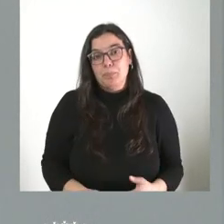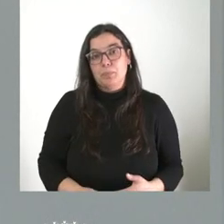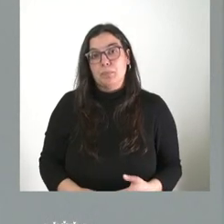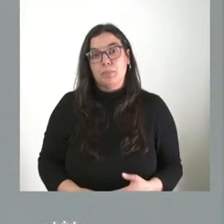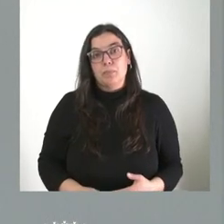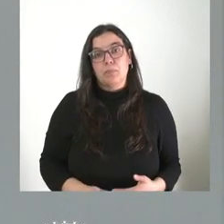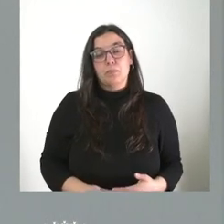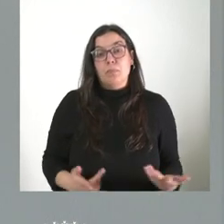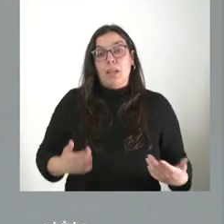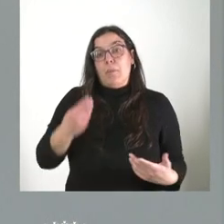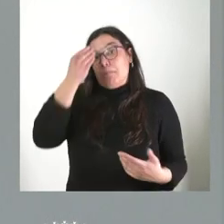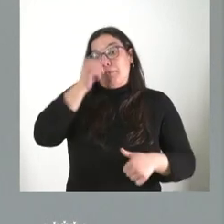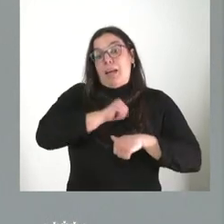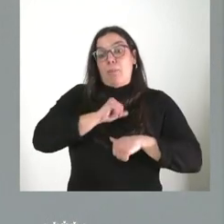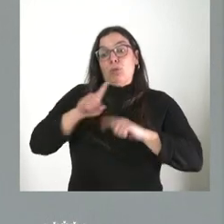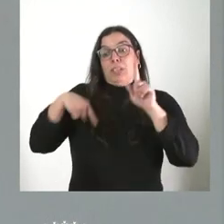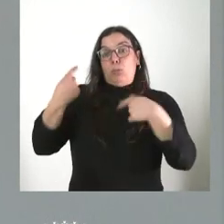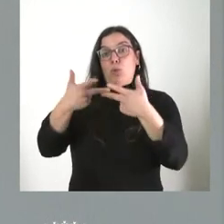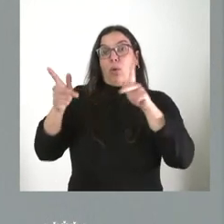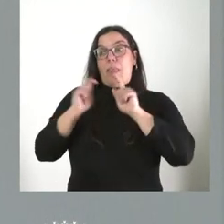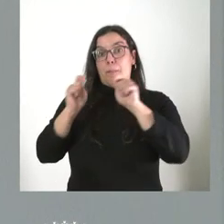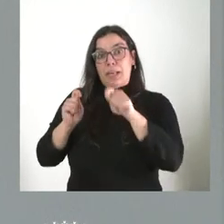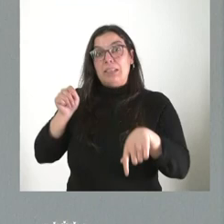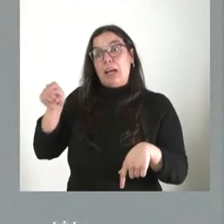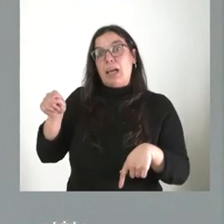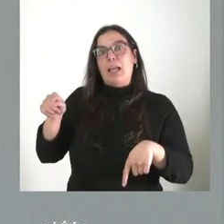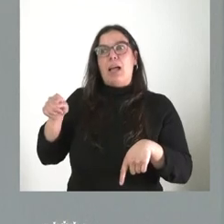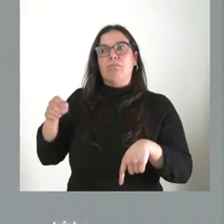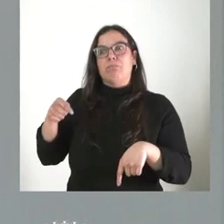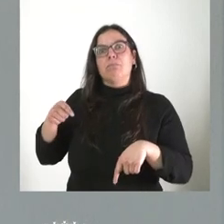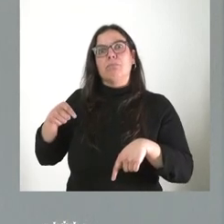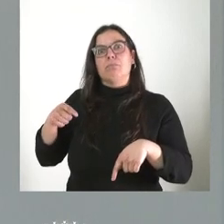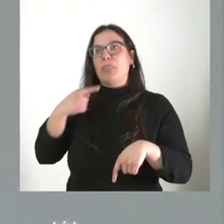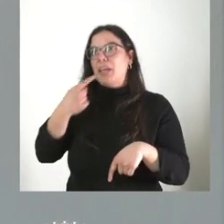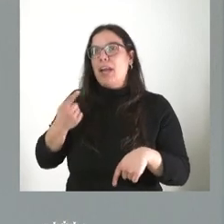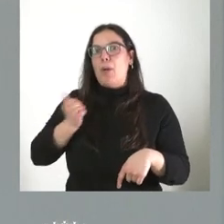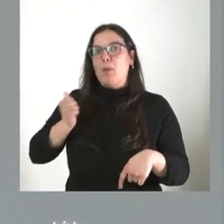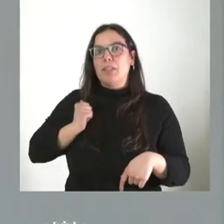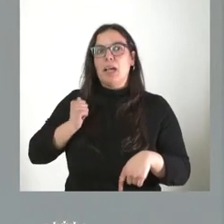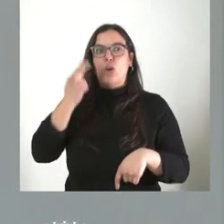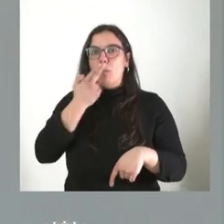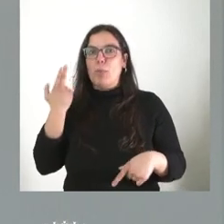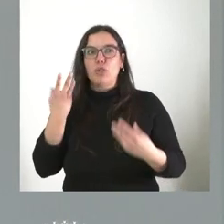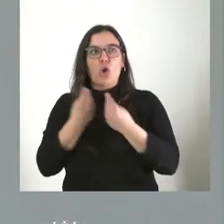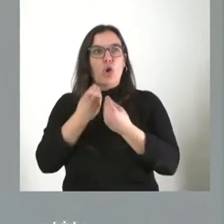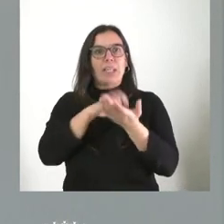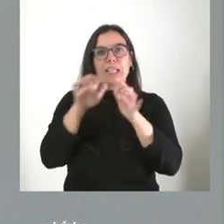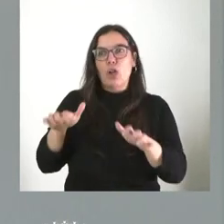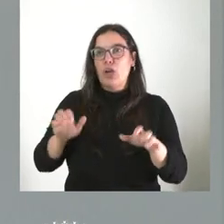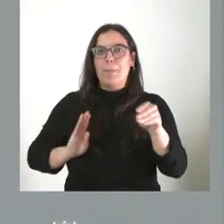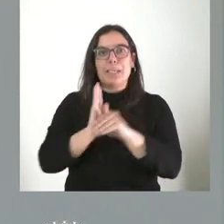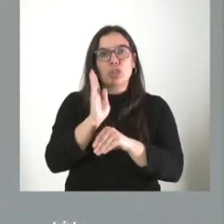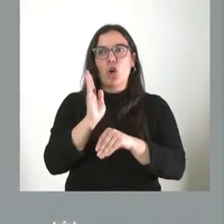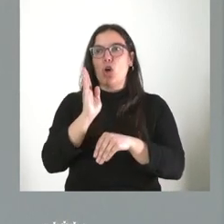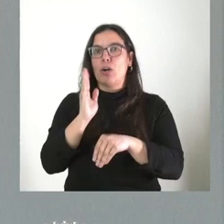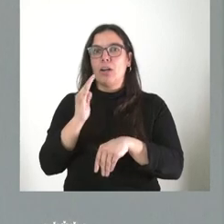esperábamos que en la rueda de prensa pues aprovechara para anunciar alguna actuación alguna inversión algún compromiso con Castilla y león yo he visto que